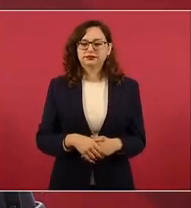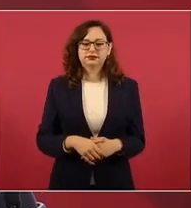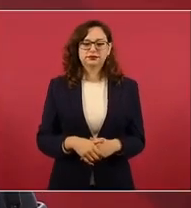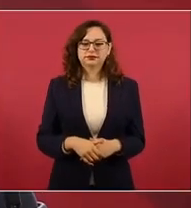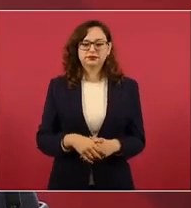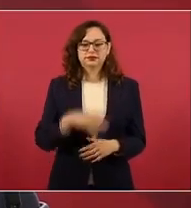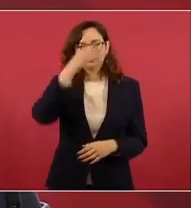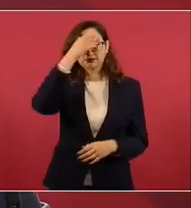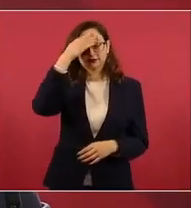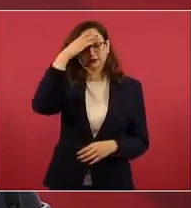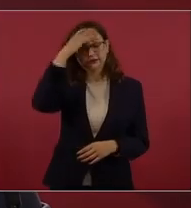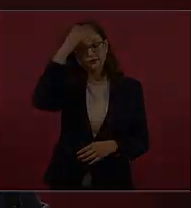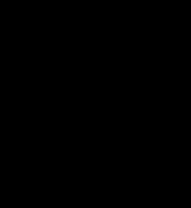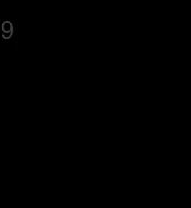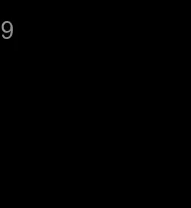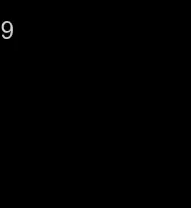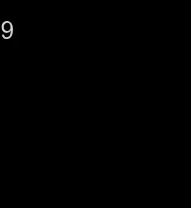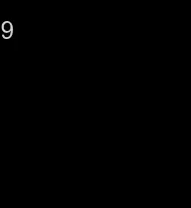No.